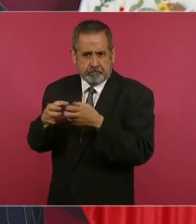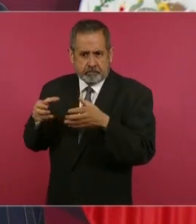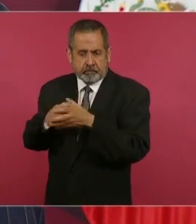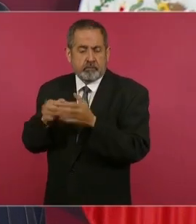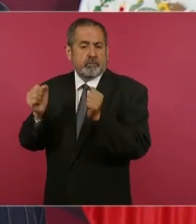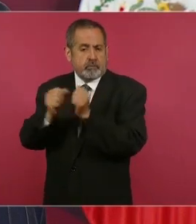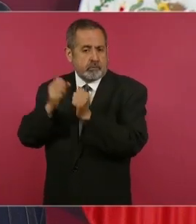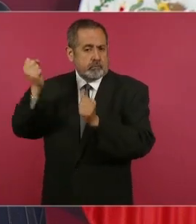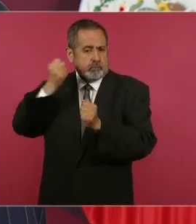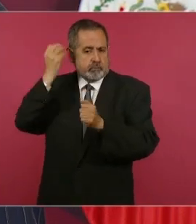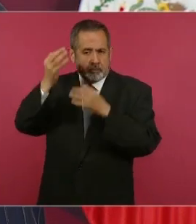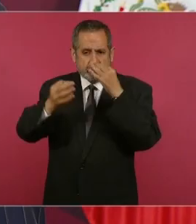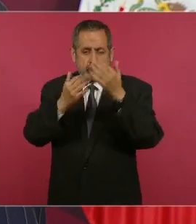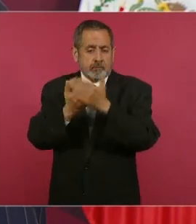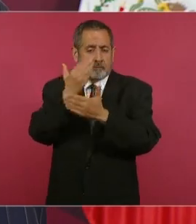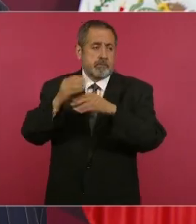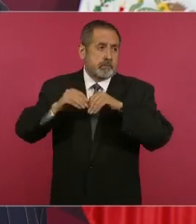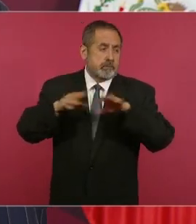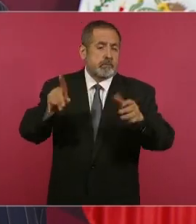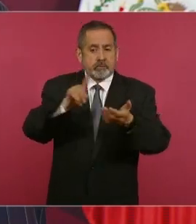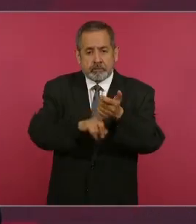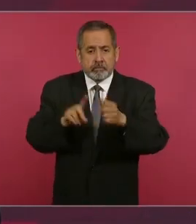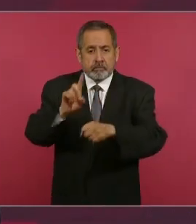y la conferencia de prensa del viernes